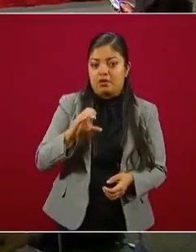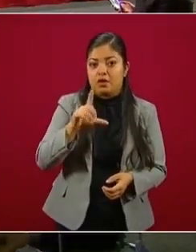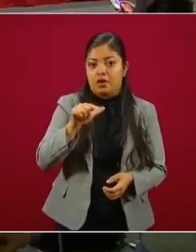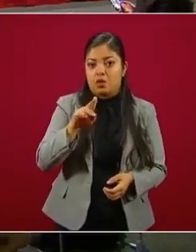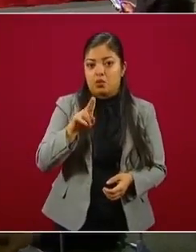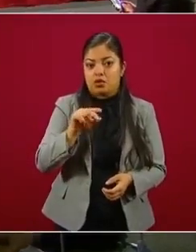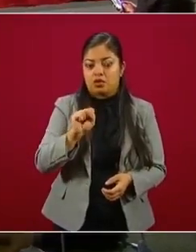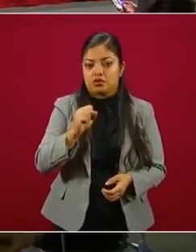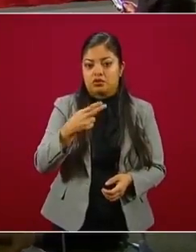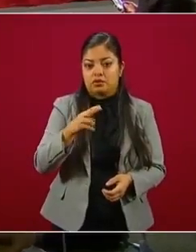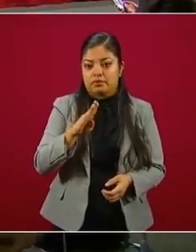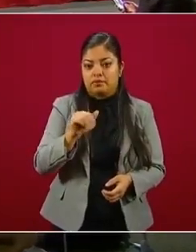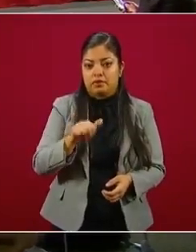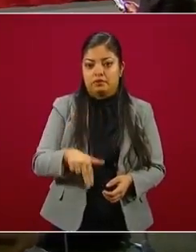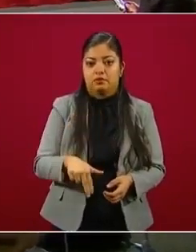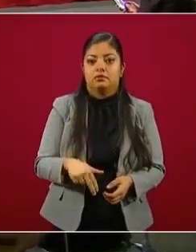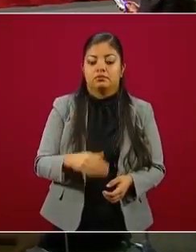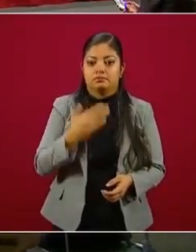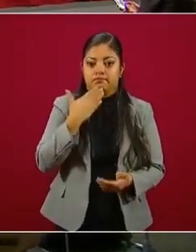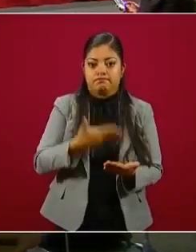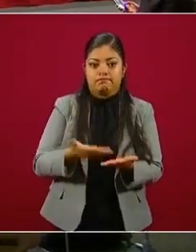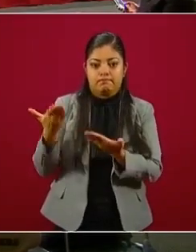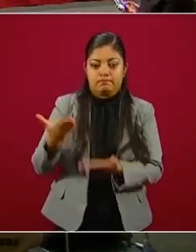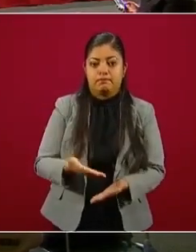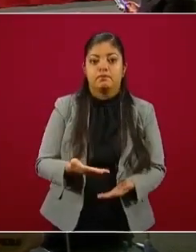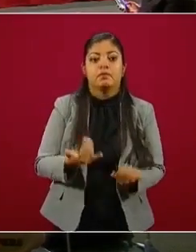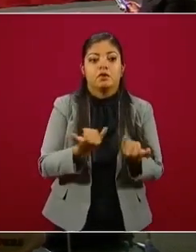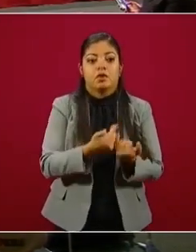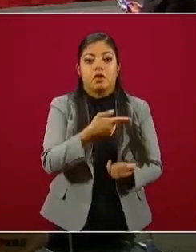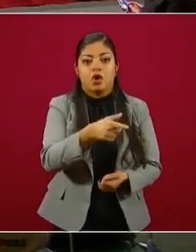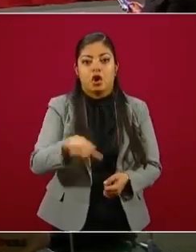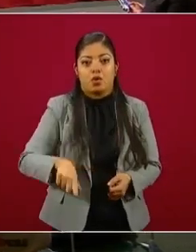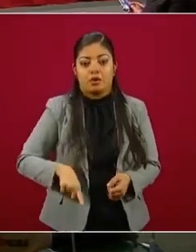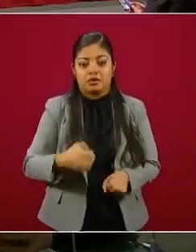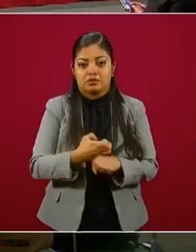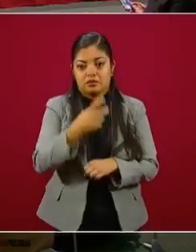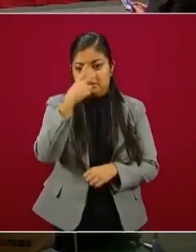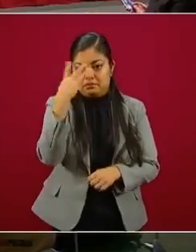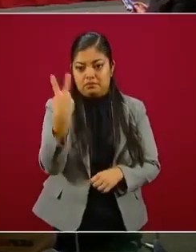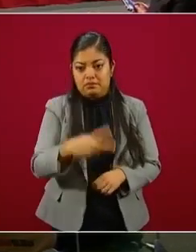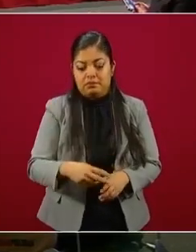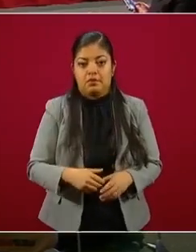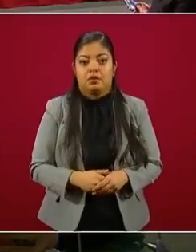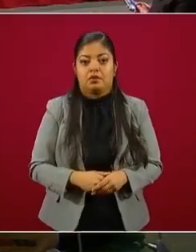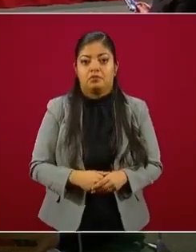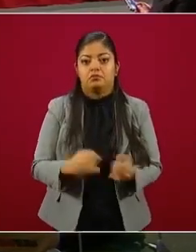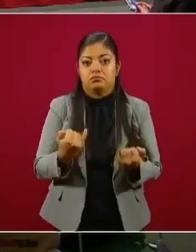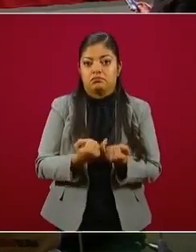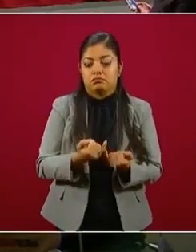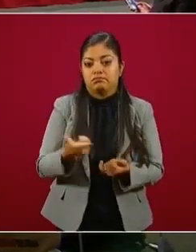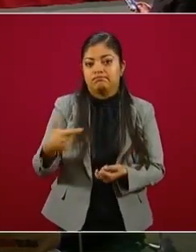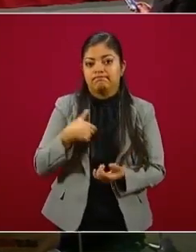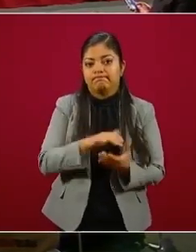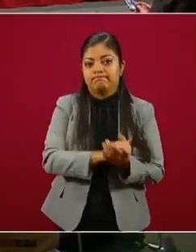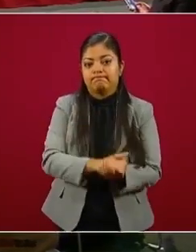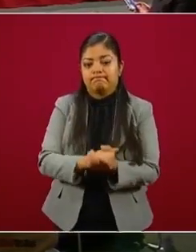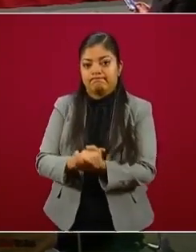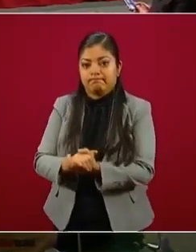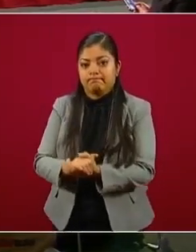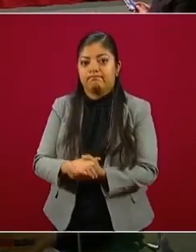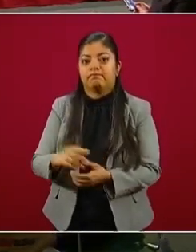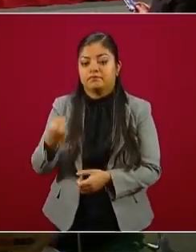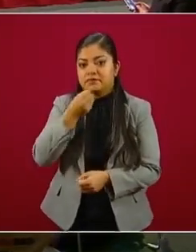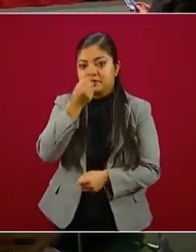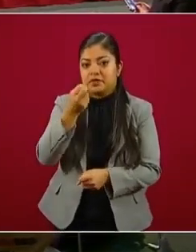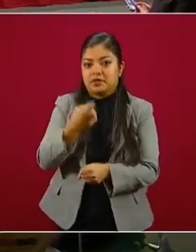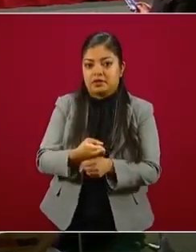Sheinbaum, bienvenida, del señor gobernador del Estado de México, licenciado Del Mazo, bienvenido. Desde luego saludo a mis colegas, señores